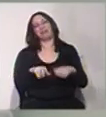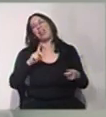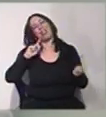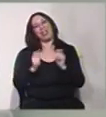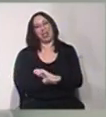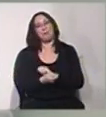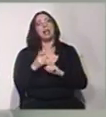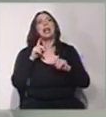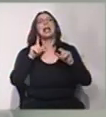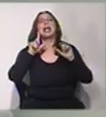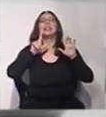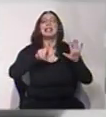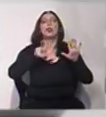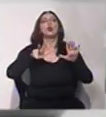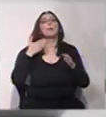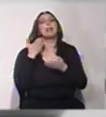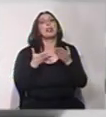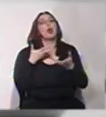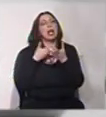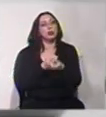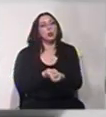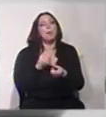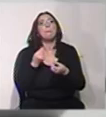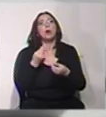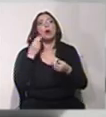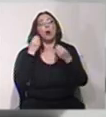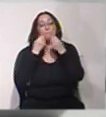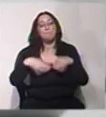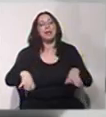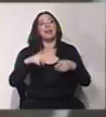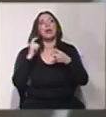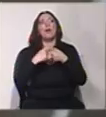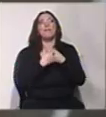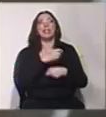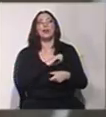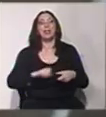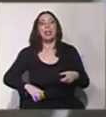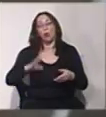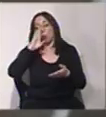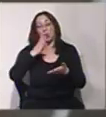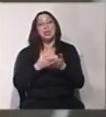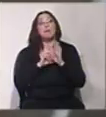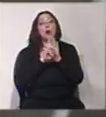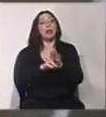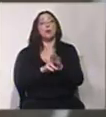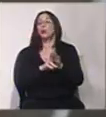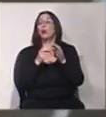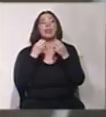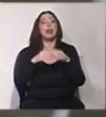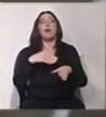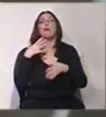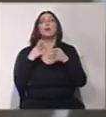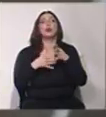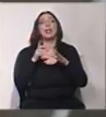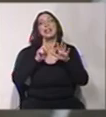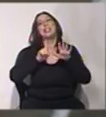8 pedidos extremos de ayuda, pero debido a la caída de varios convenios con el Estado, Último Recurso dejó de funcionar el domingo 18 de marzo